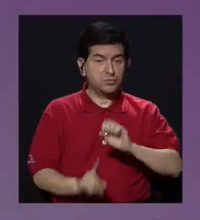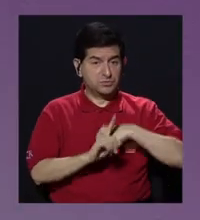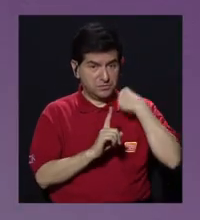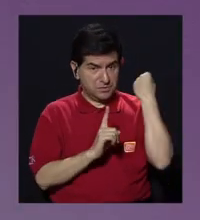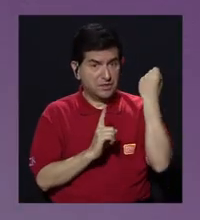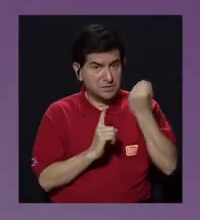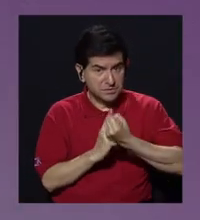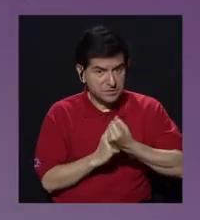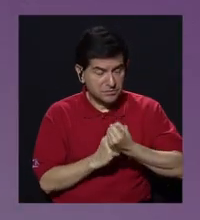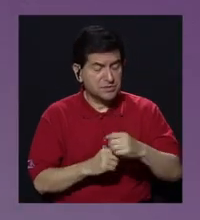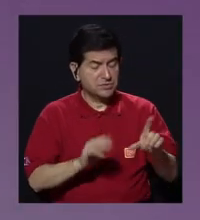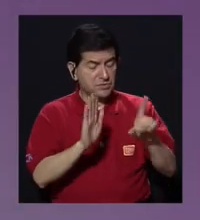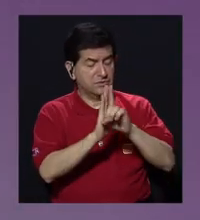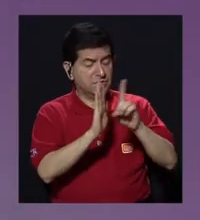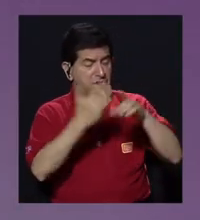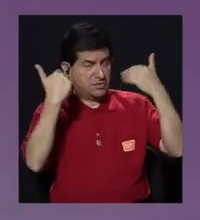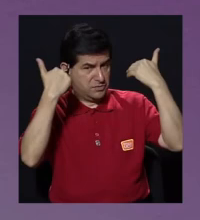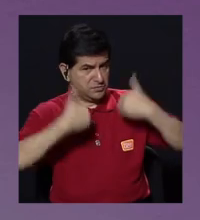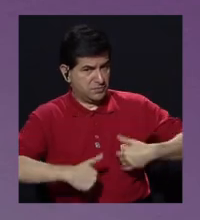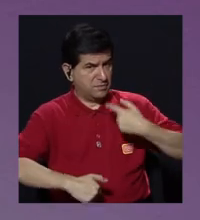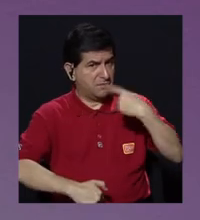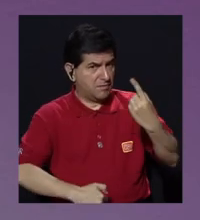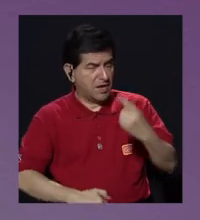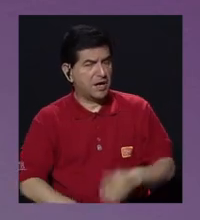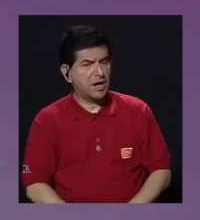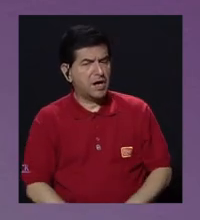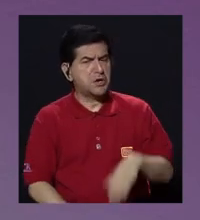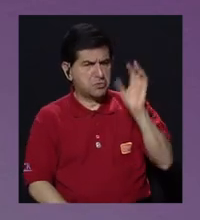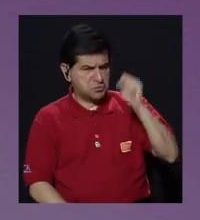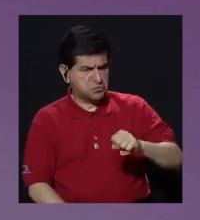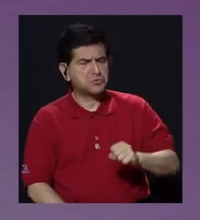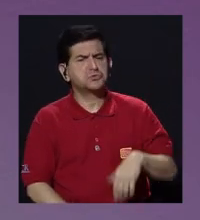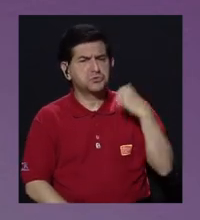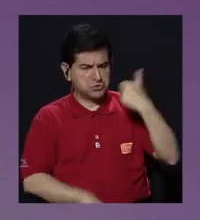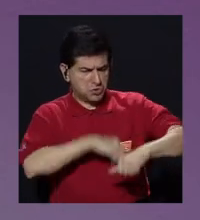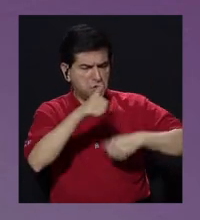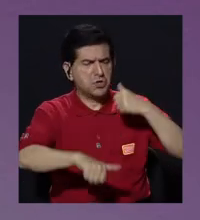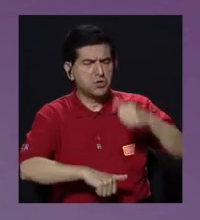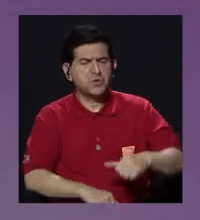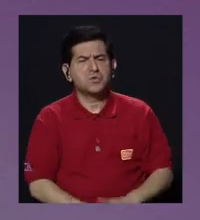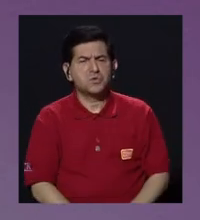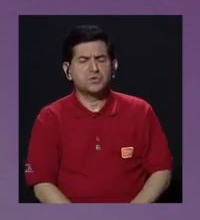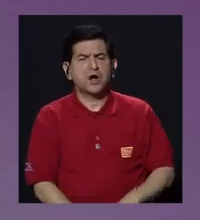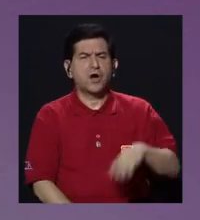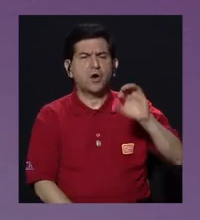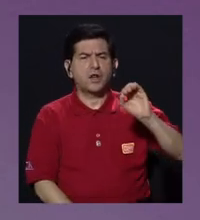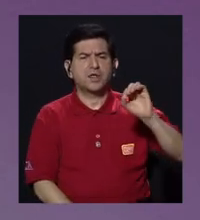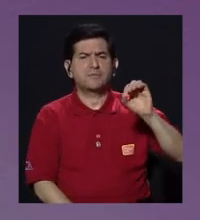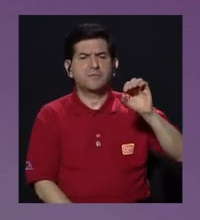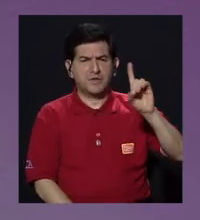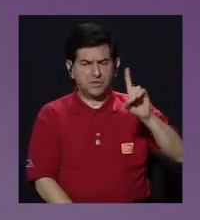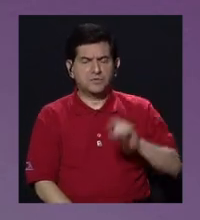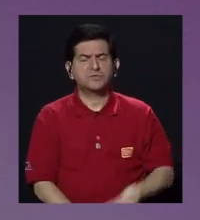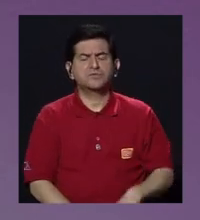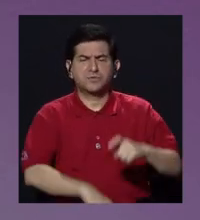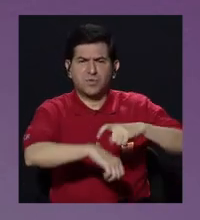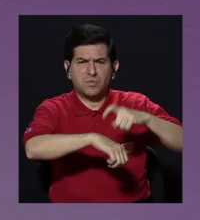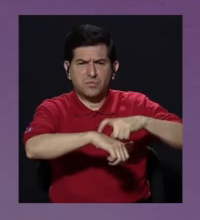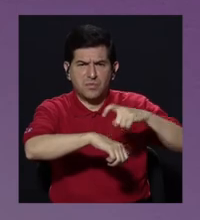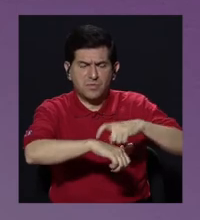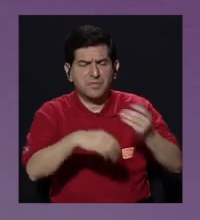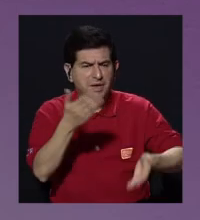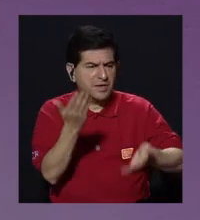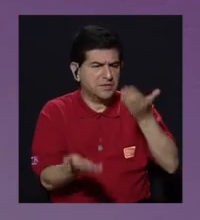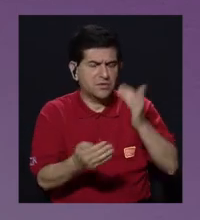en que los derechos humanos de las mujeres han logrado grandes reivindicaciones y podemos recordar a Olimpia de Gush cuando en un momento determinado